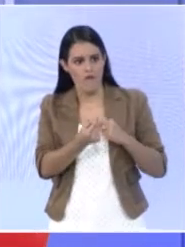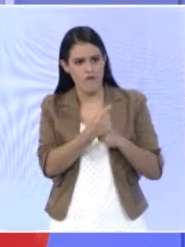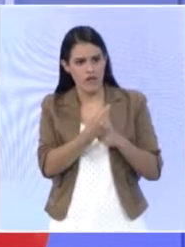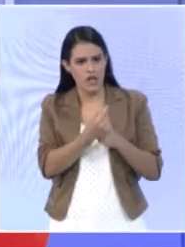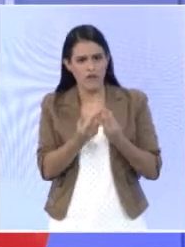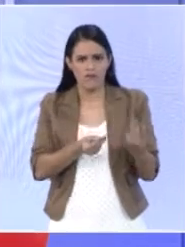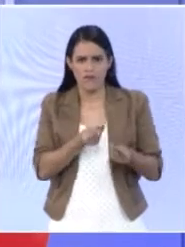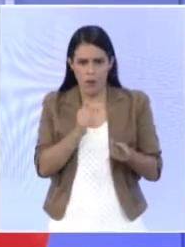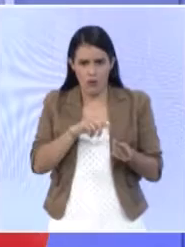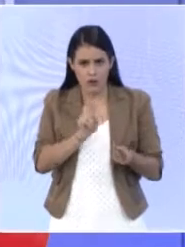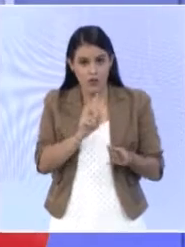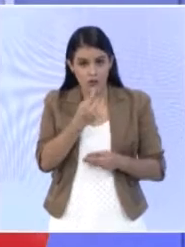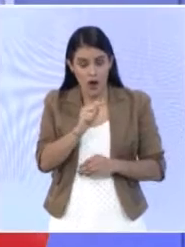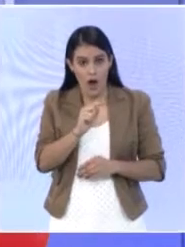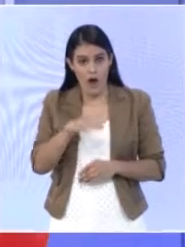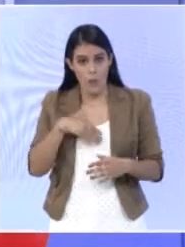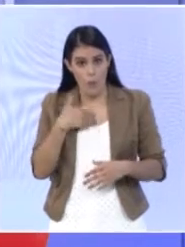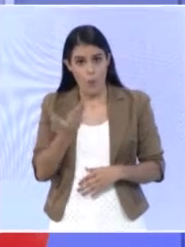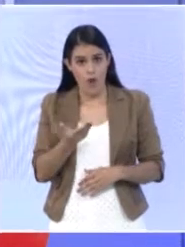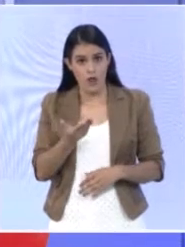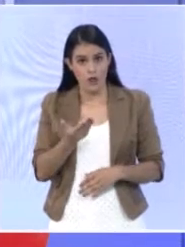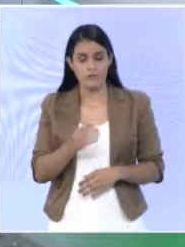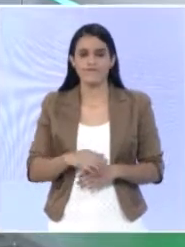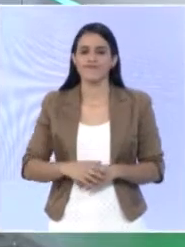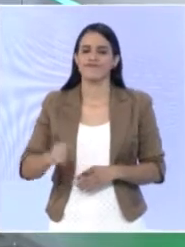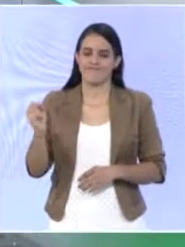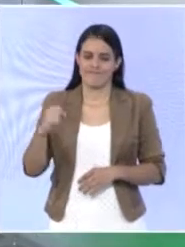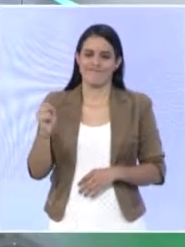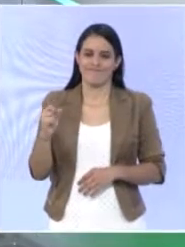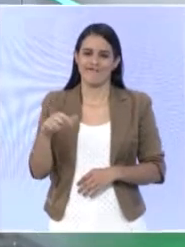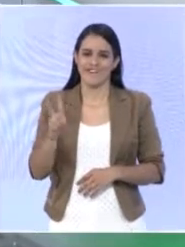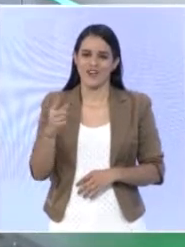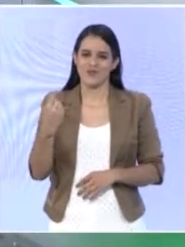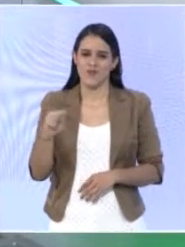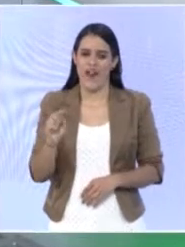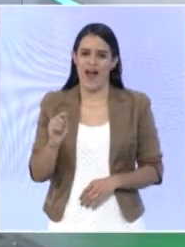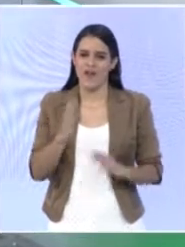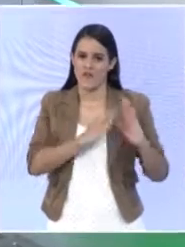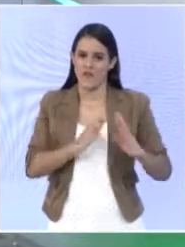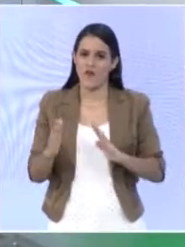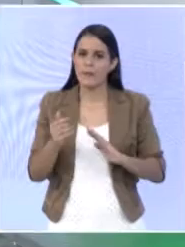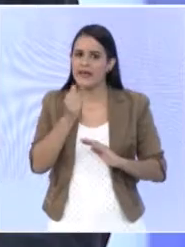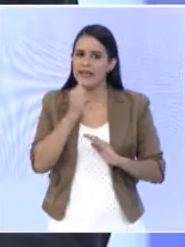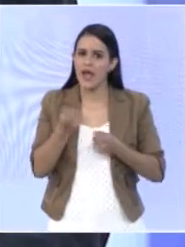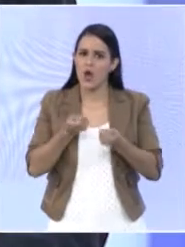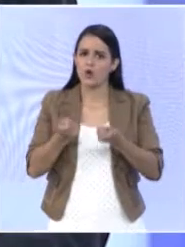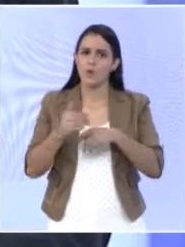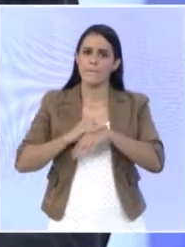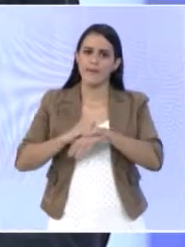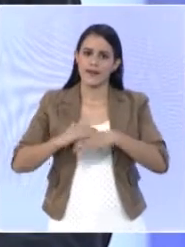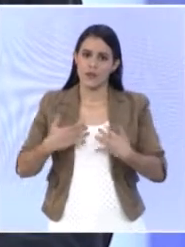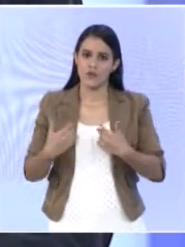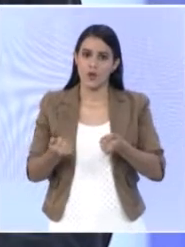actualmente venezuela cuenta con este tratamiento si ciertamente venezuela tiene los tratamientos o lo maneja exclusivamente el ministerio de